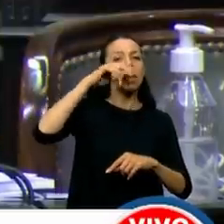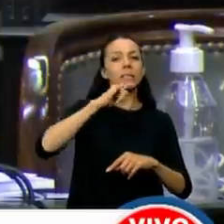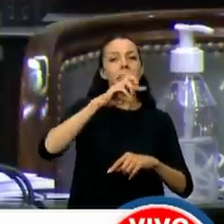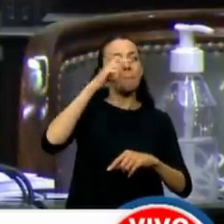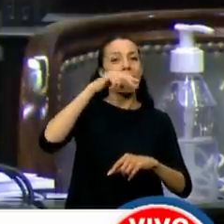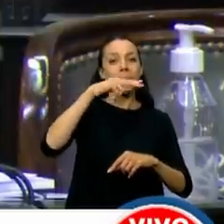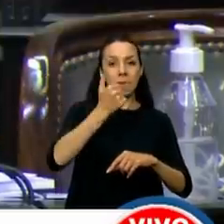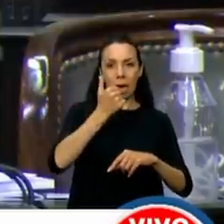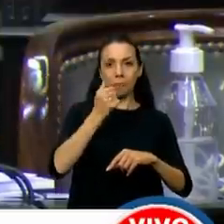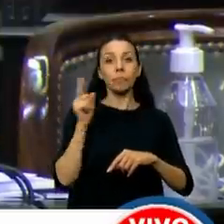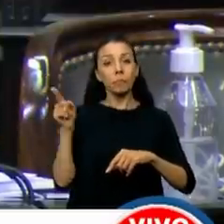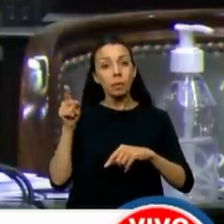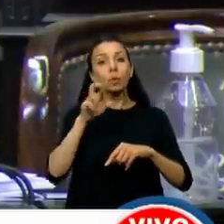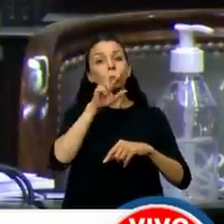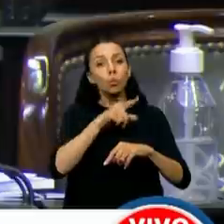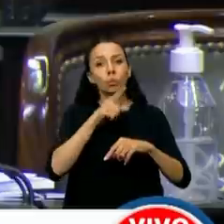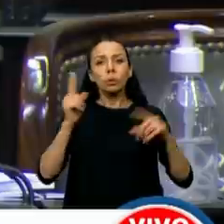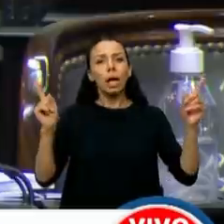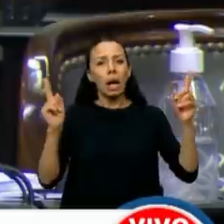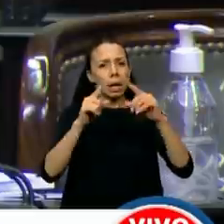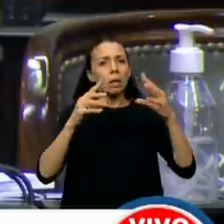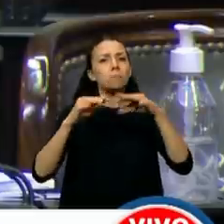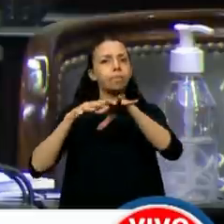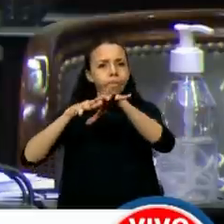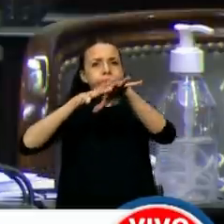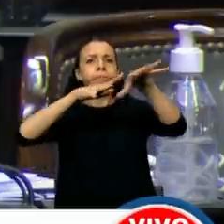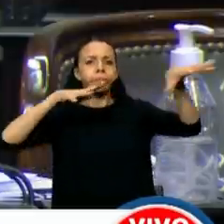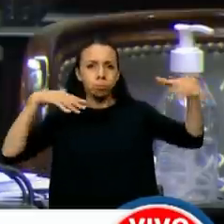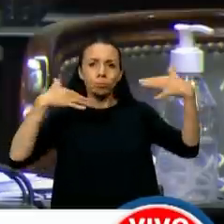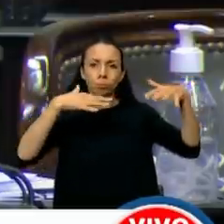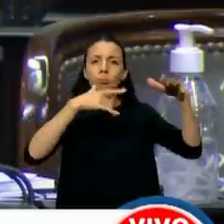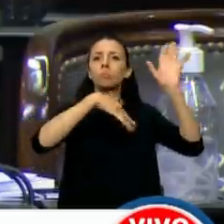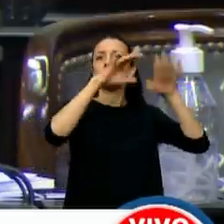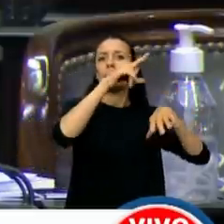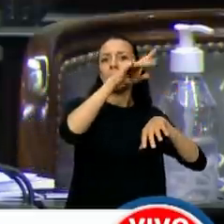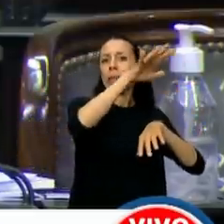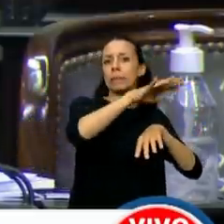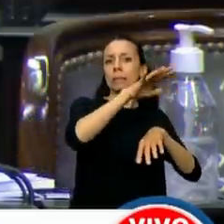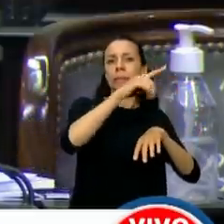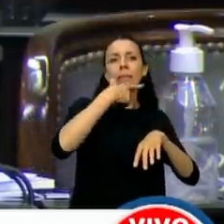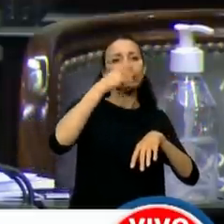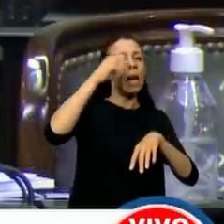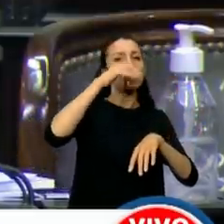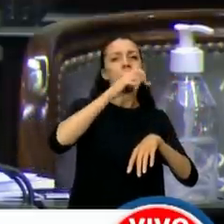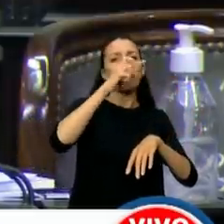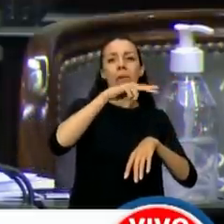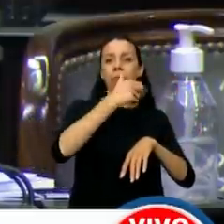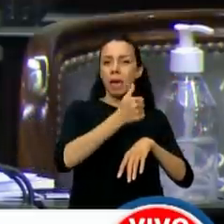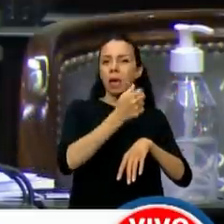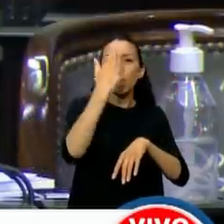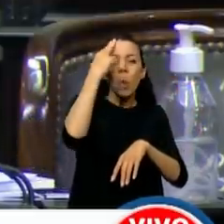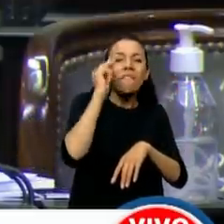con mayor cantidad de tránsito especialmente en el tramo esa es peña quitilipi que registra un movimiento de 9.000